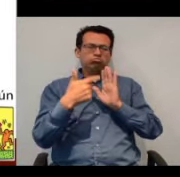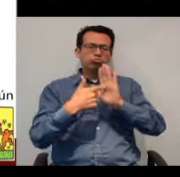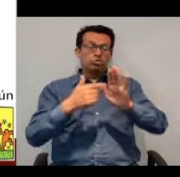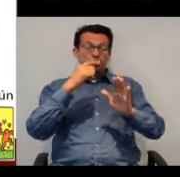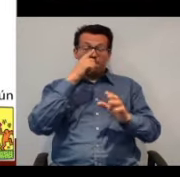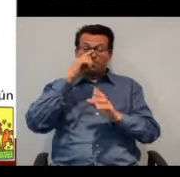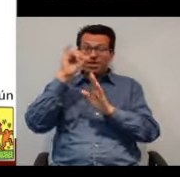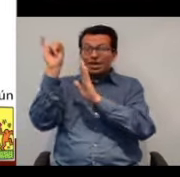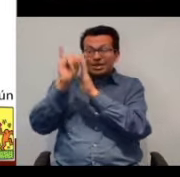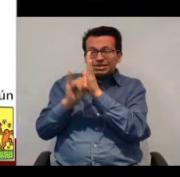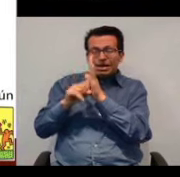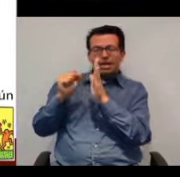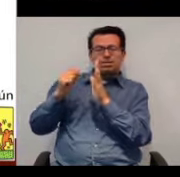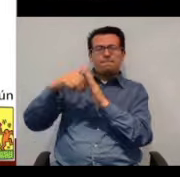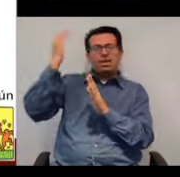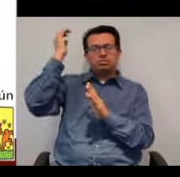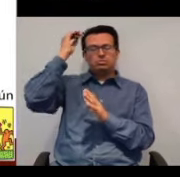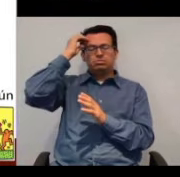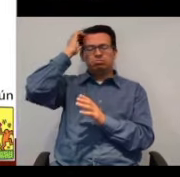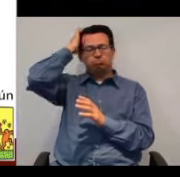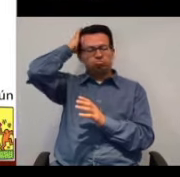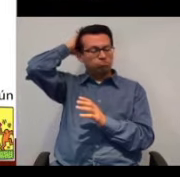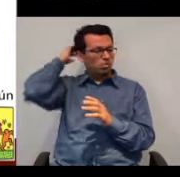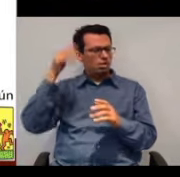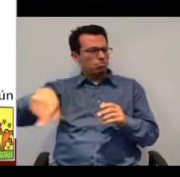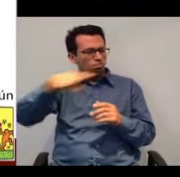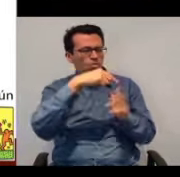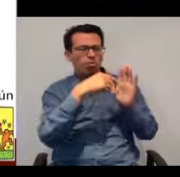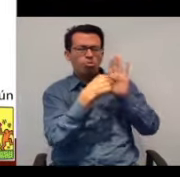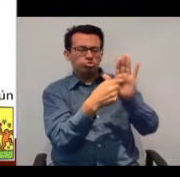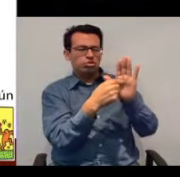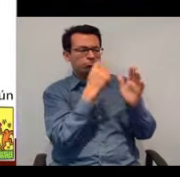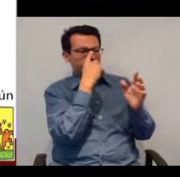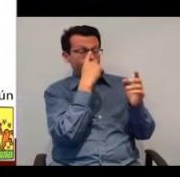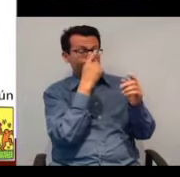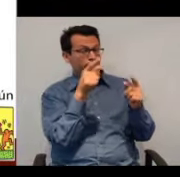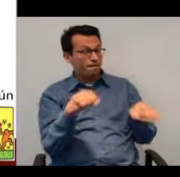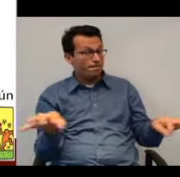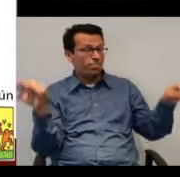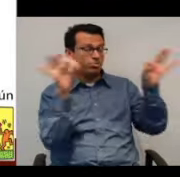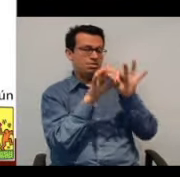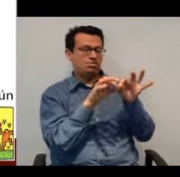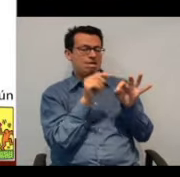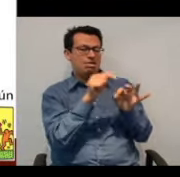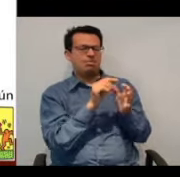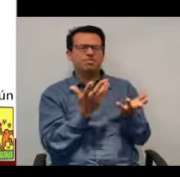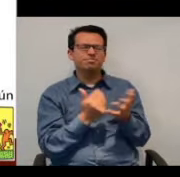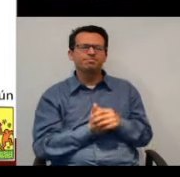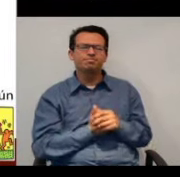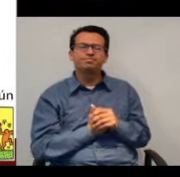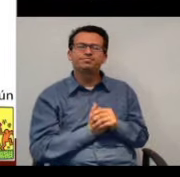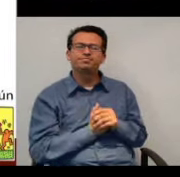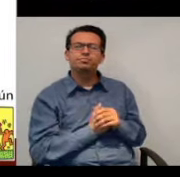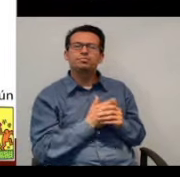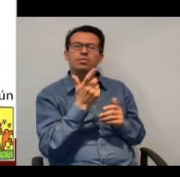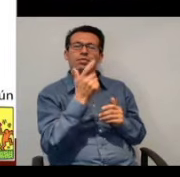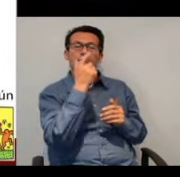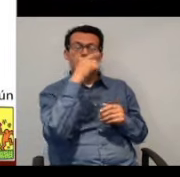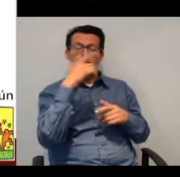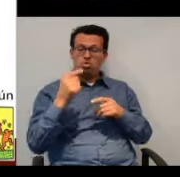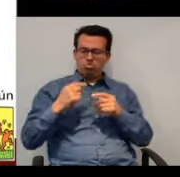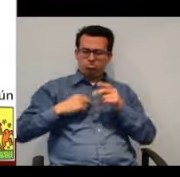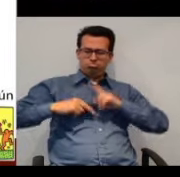el índice va y apunta directamente a esos factores. Y hay algo muy importante y es precisar que en su construcción tomamos